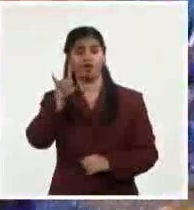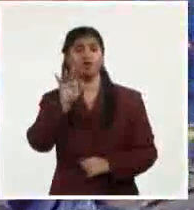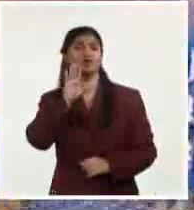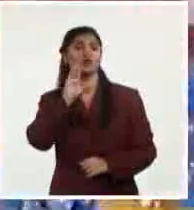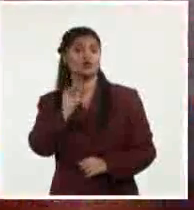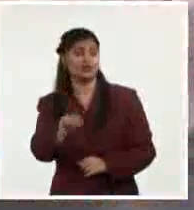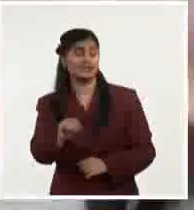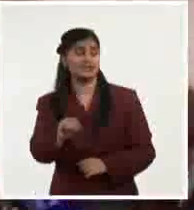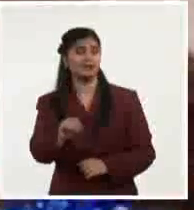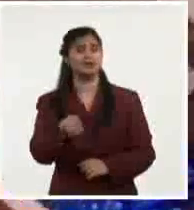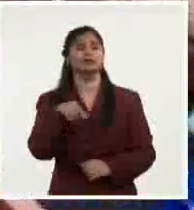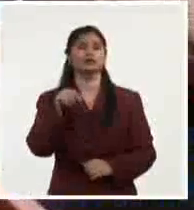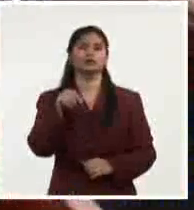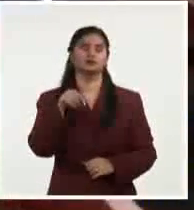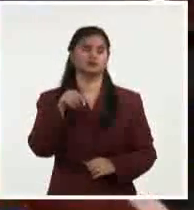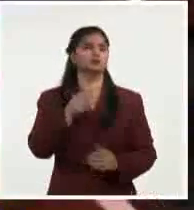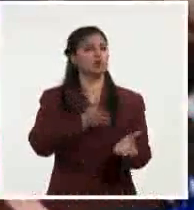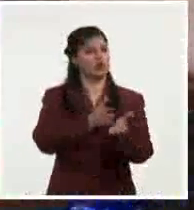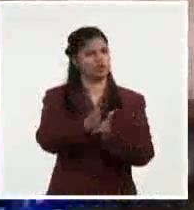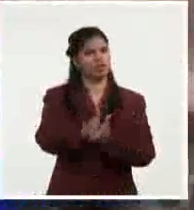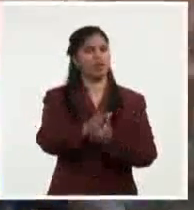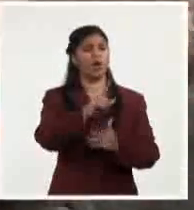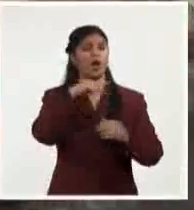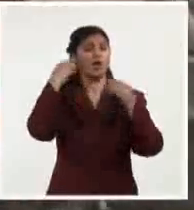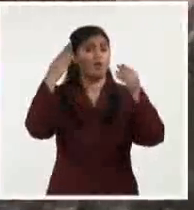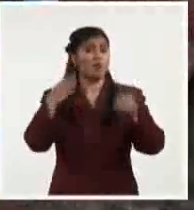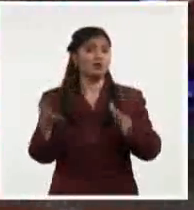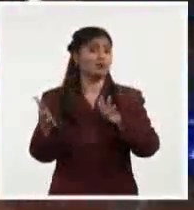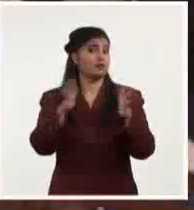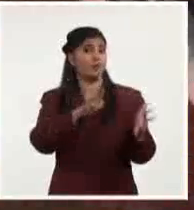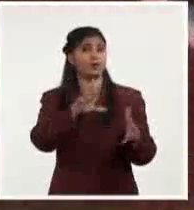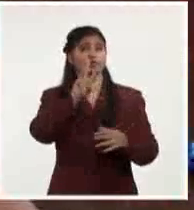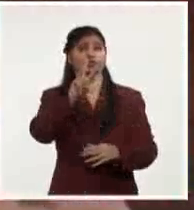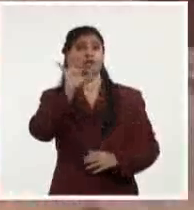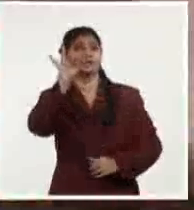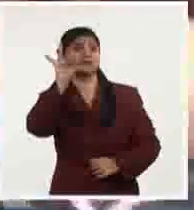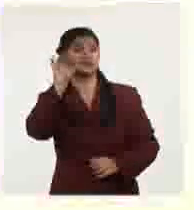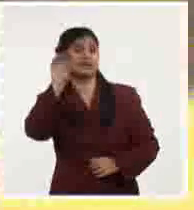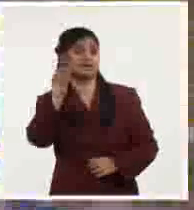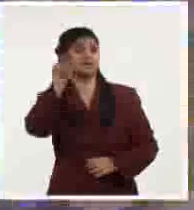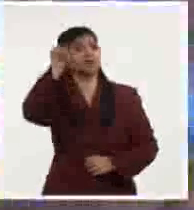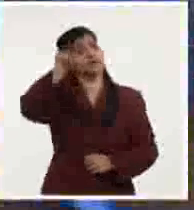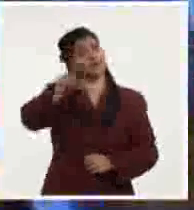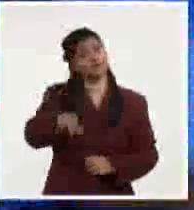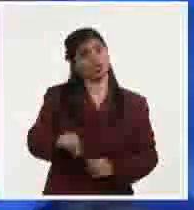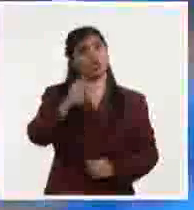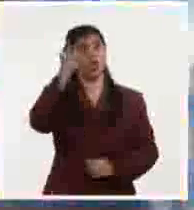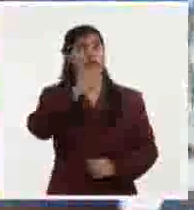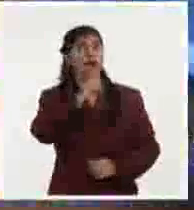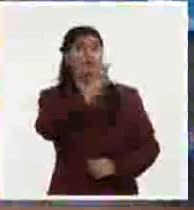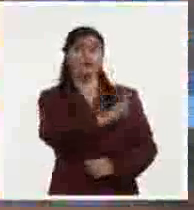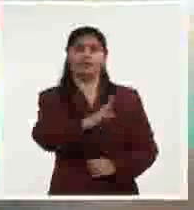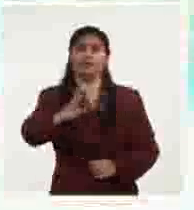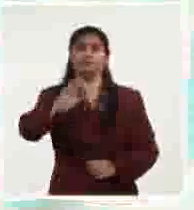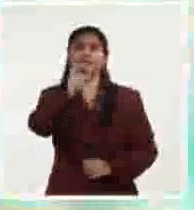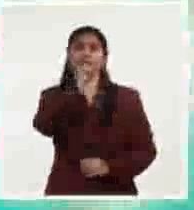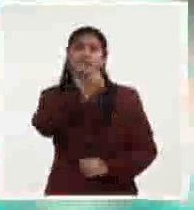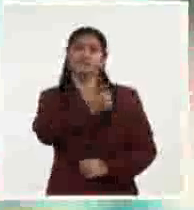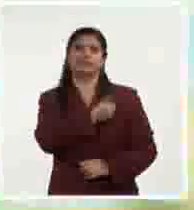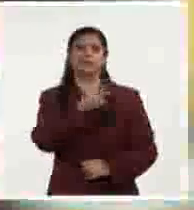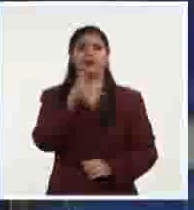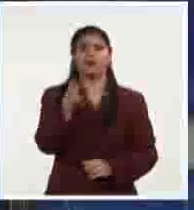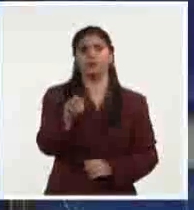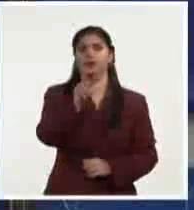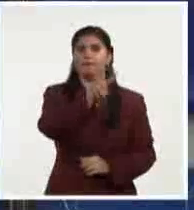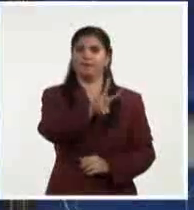Fuerzas Democráticas Aliadas causaron la muerte de al menos 370 civiles entre abril y diciembre de 2022.